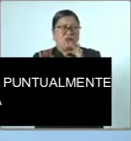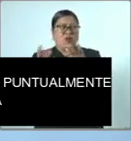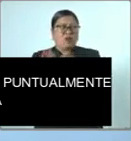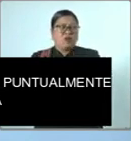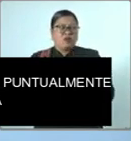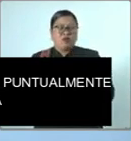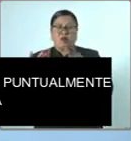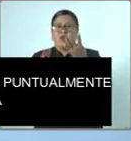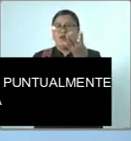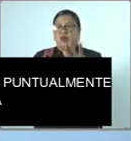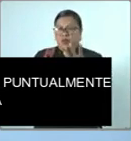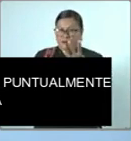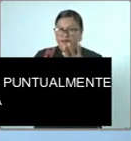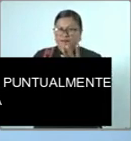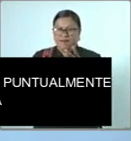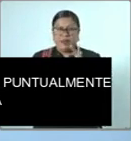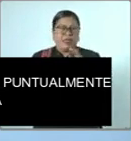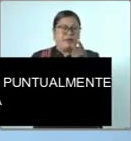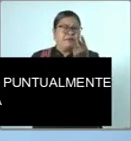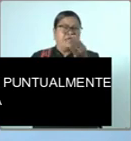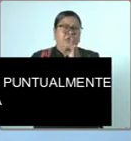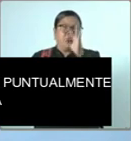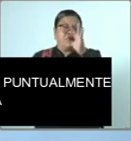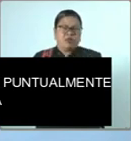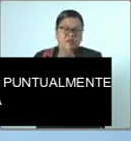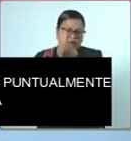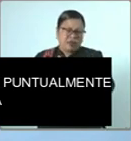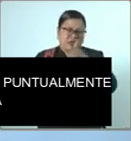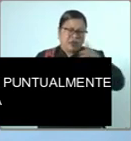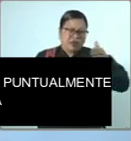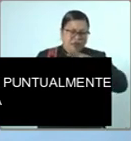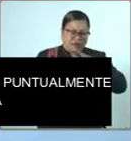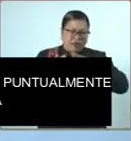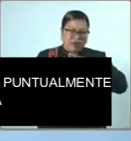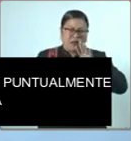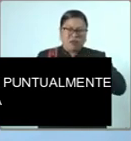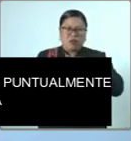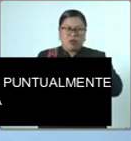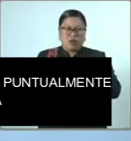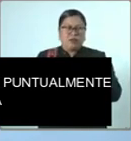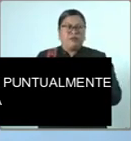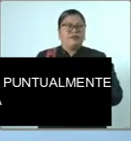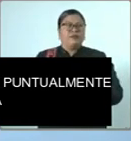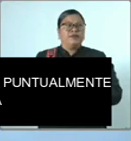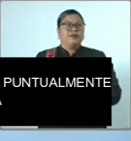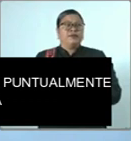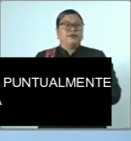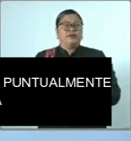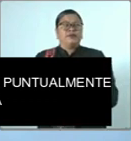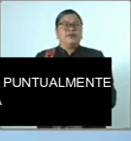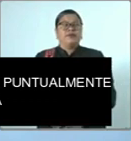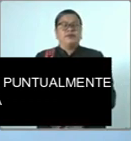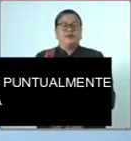4, ocupando el 25% cada una de estas regiones en los daños. ¿La que sigue?